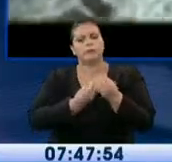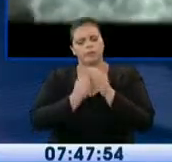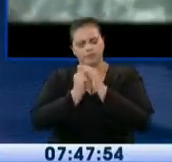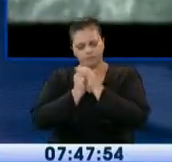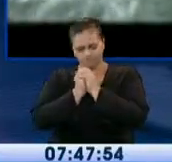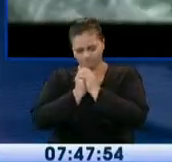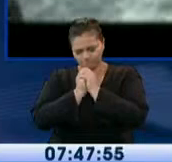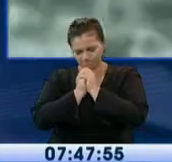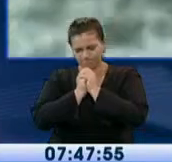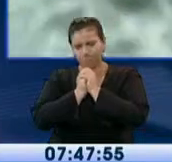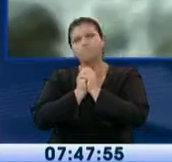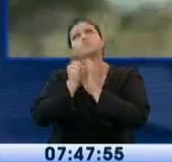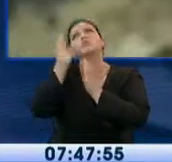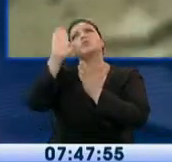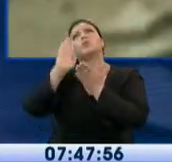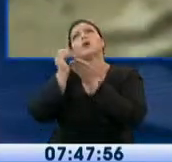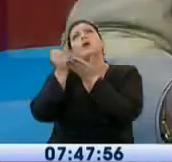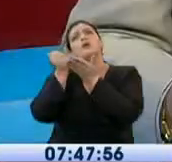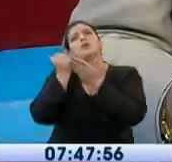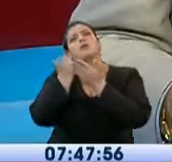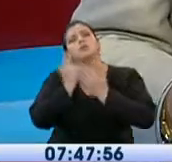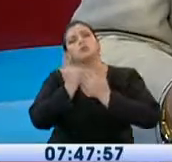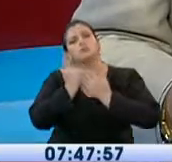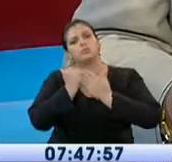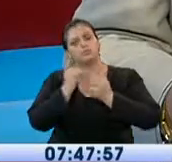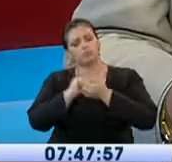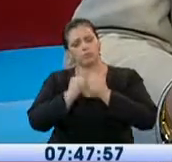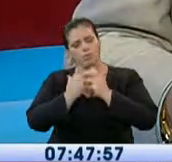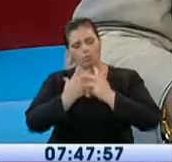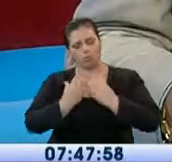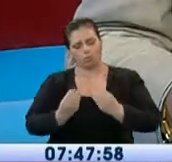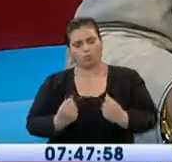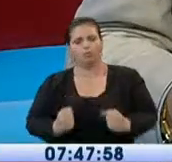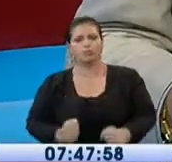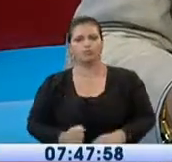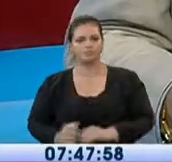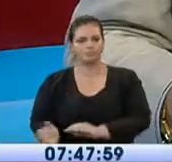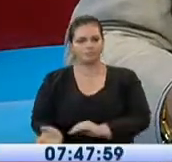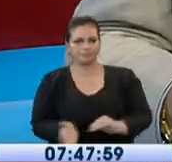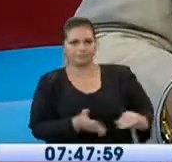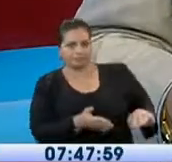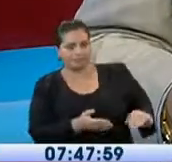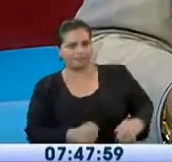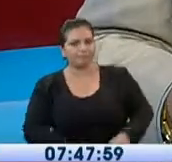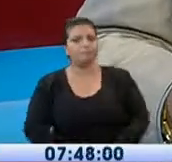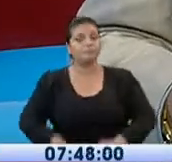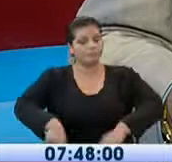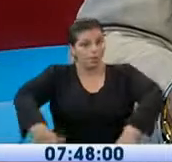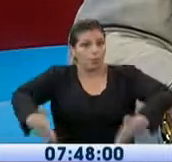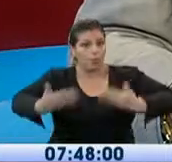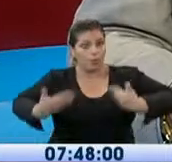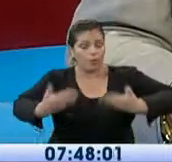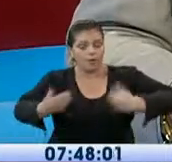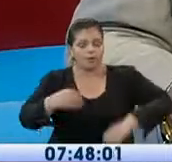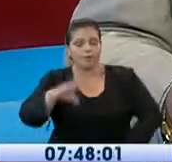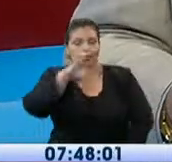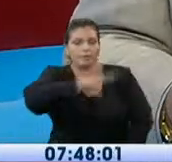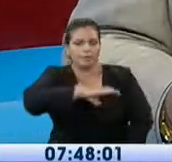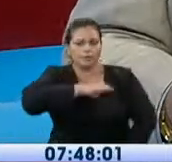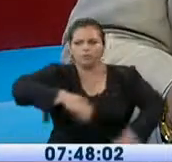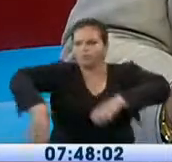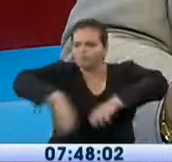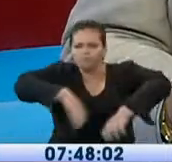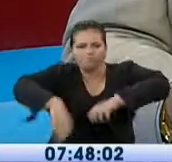problemas. Varios allanamientos se realizaron esta madrugada en diferentes sectores de Guayaquil con la finalidad de capturar a infractores de la